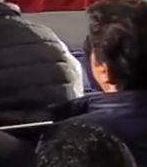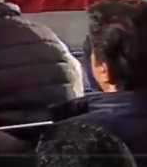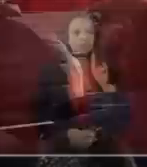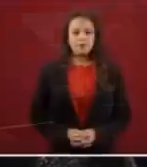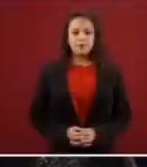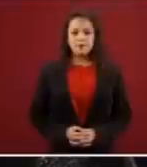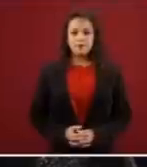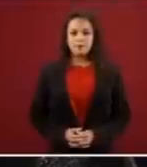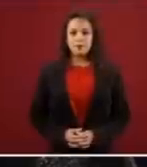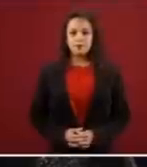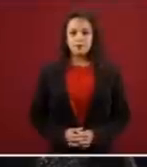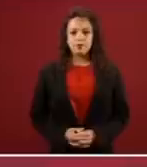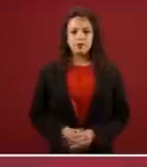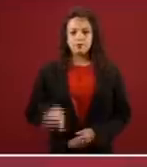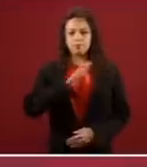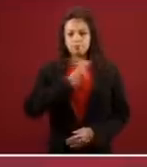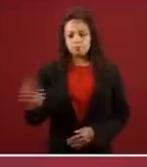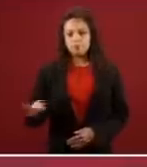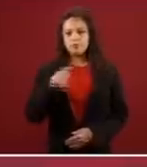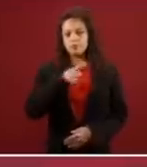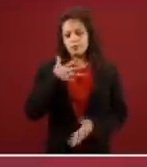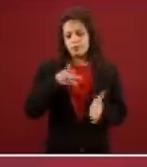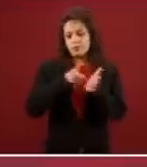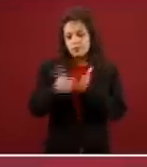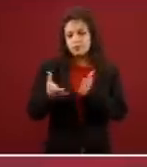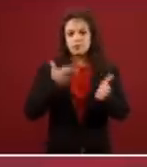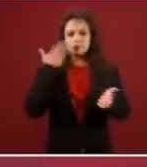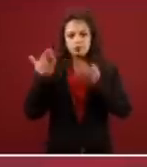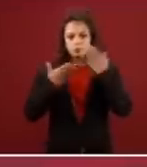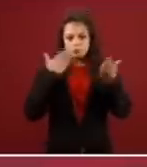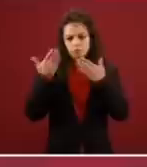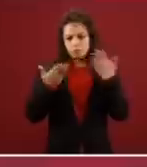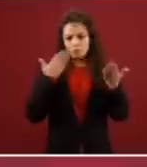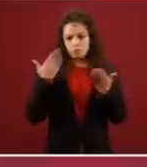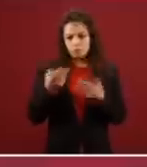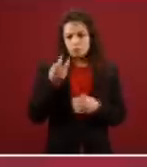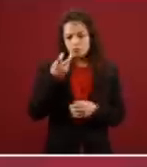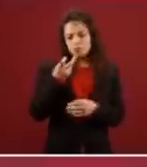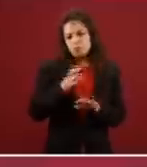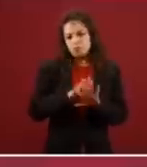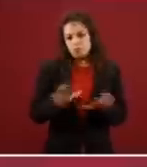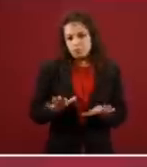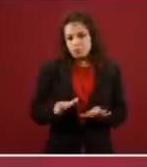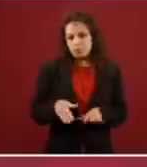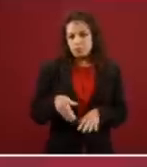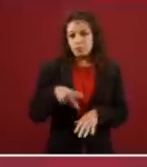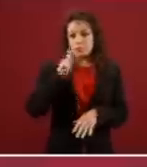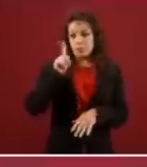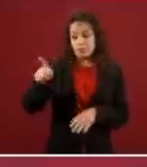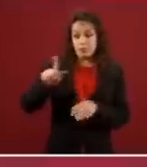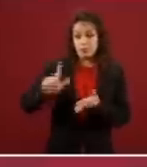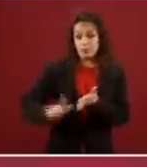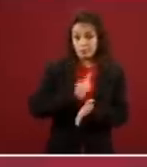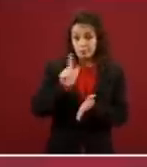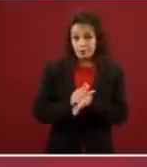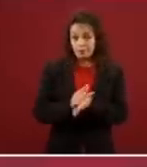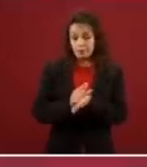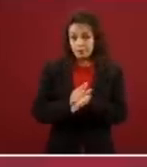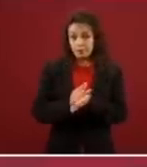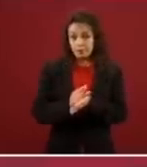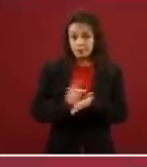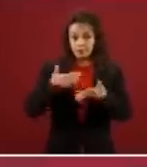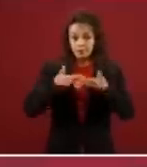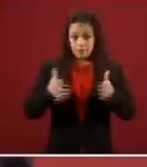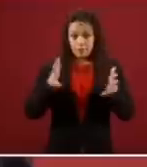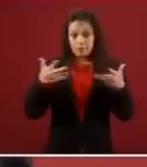poder estudiar. Entonces, ya nada más es eso, pero consideramos que con el marco legal que existe